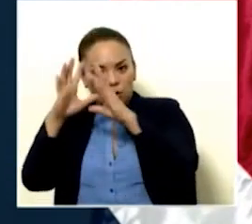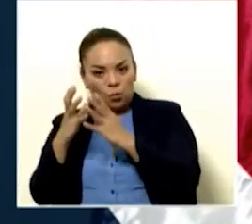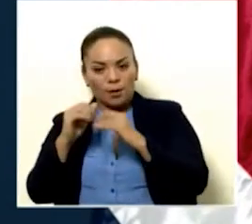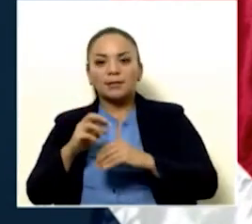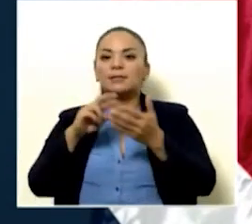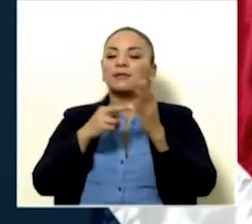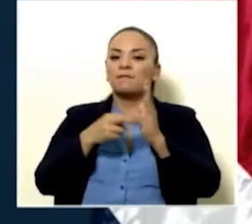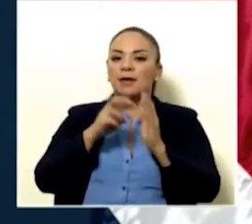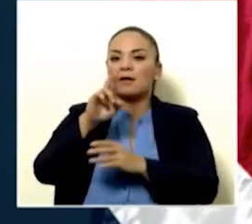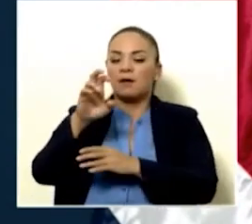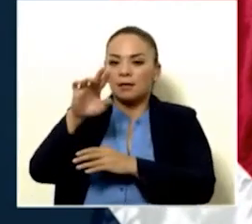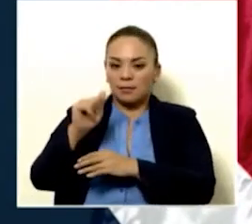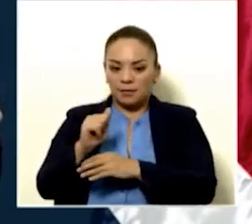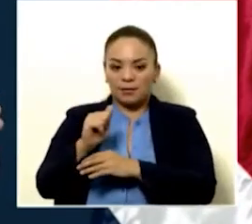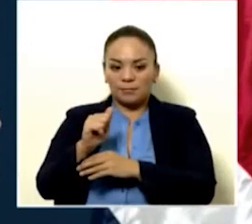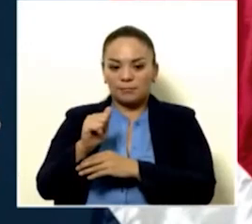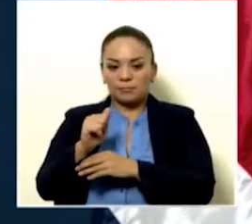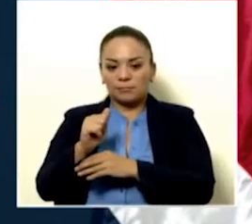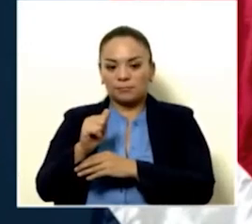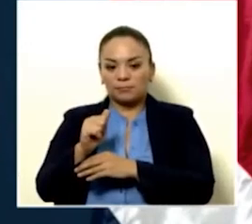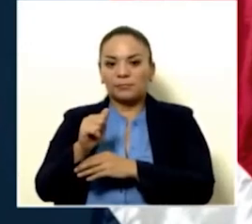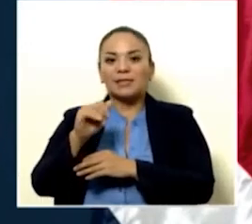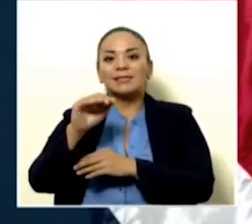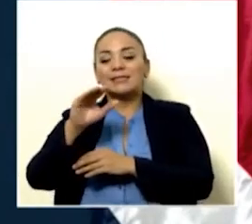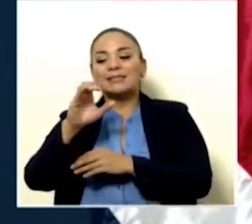renta celular, para los que siguen estos temas,